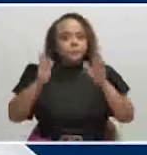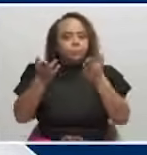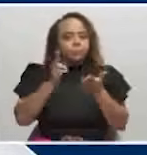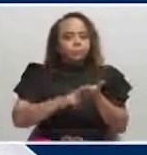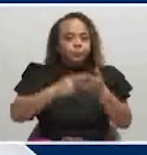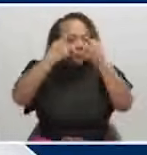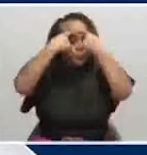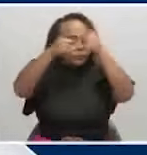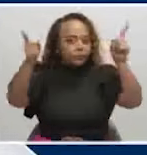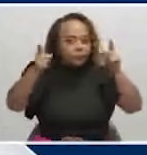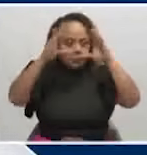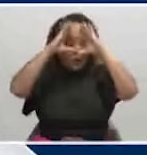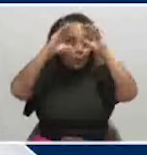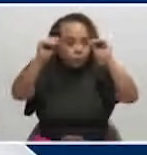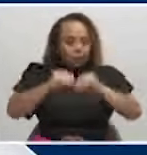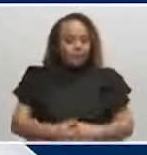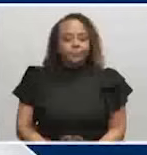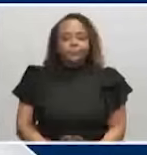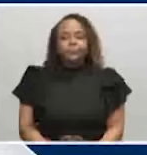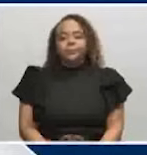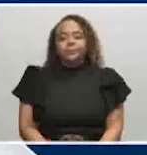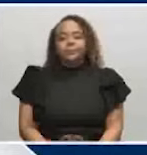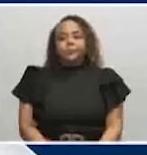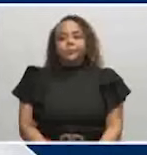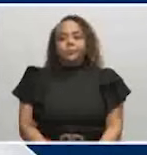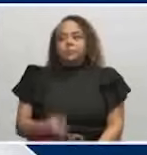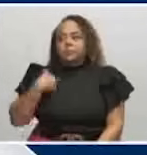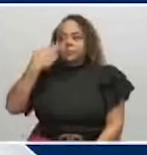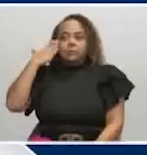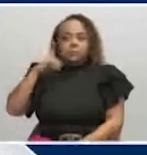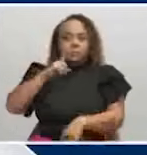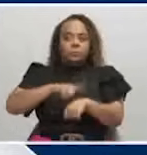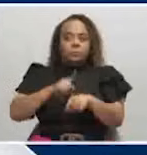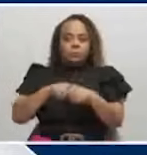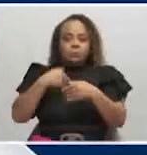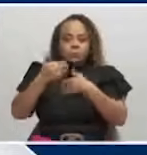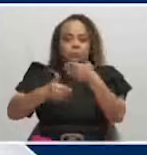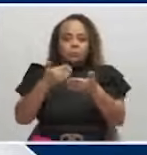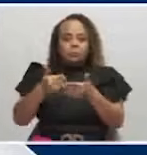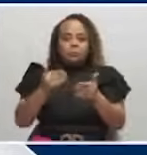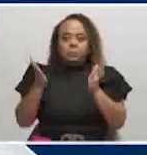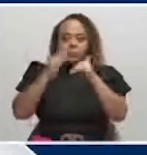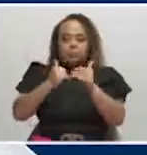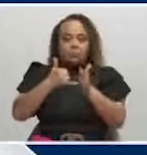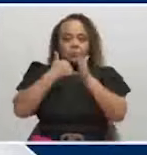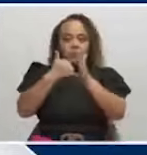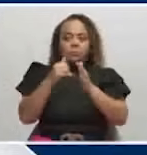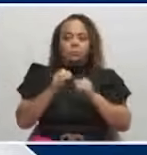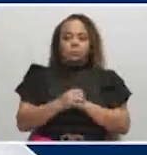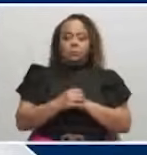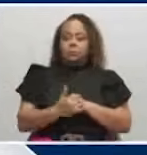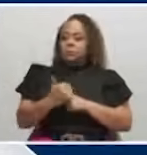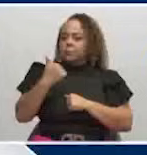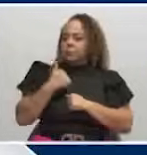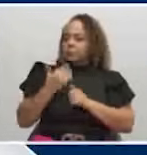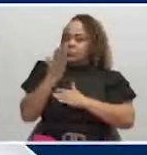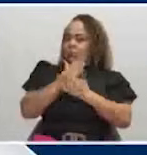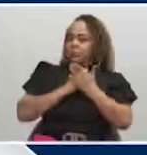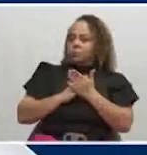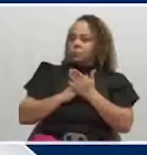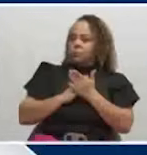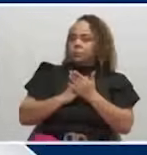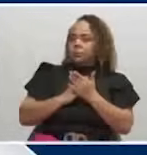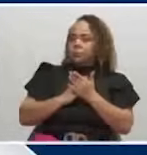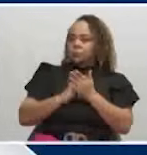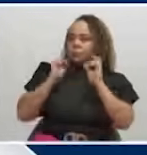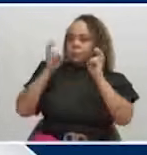anuncian. Pero yo no sé si el tiempo pasa y no llega ningún título, si hay una consideración